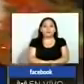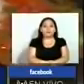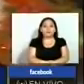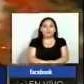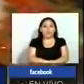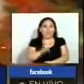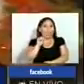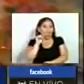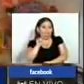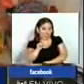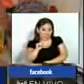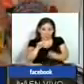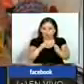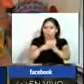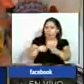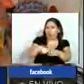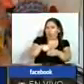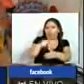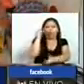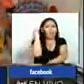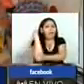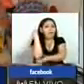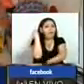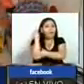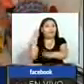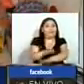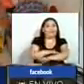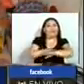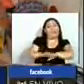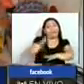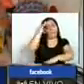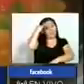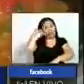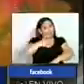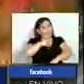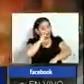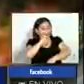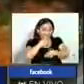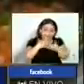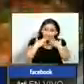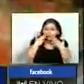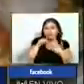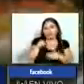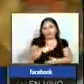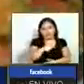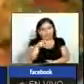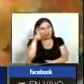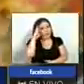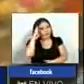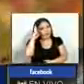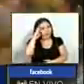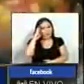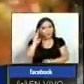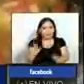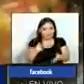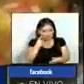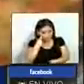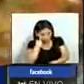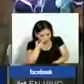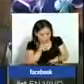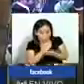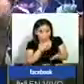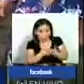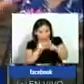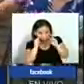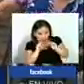Aquí se cocina sin tacañerías tacañerías Nos dijo sonriente esta mujer Y sí que tiene razón Lo comprobamos Al